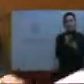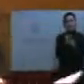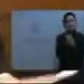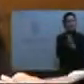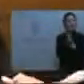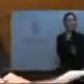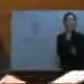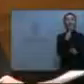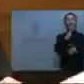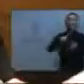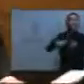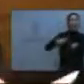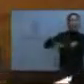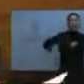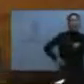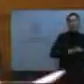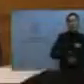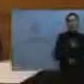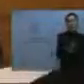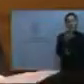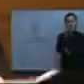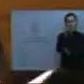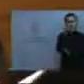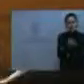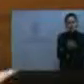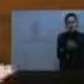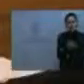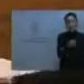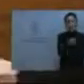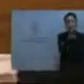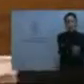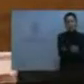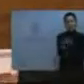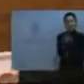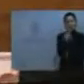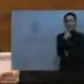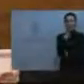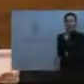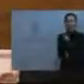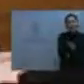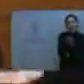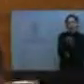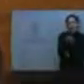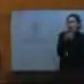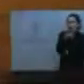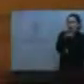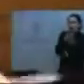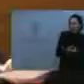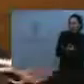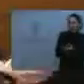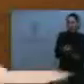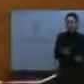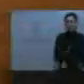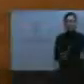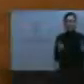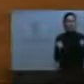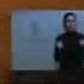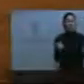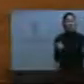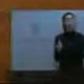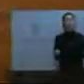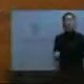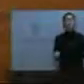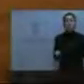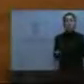cosas que suceden y a las que usted tiene que hacer caso. Su cargo, entre otras cosas, es evitar lo que